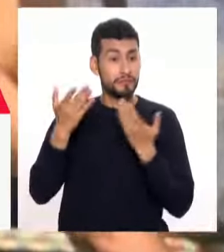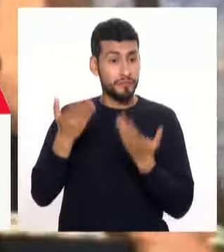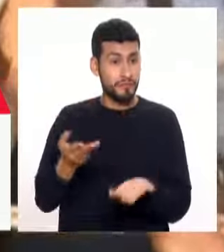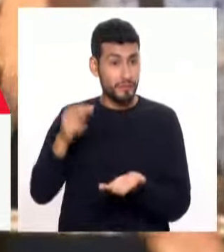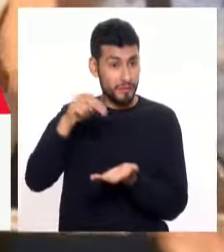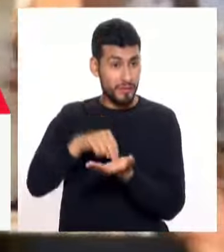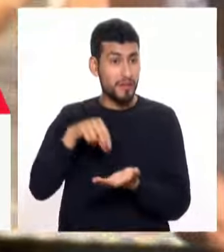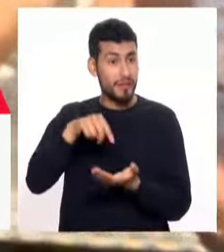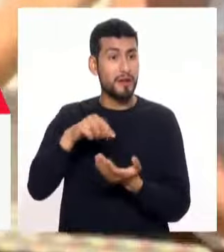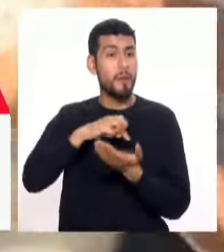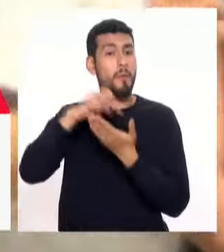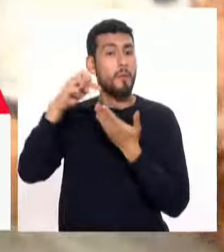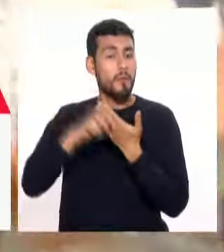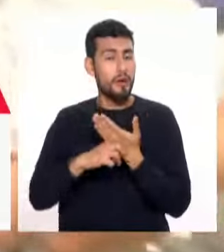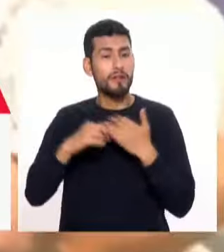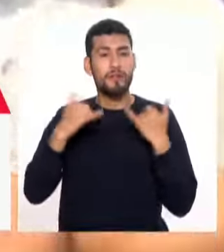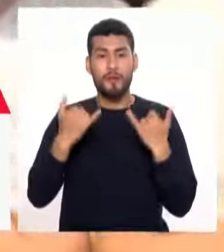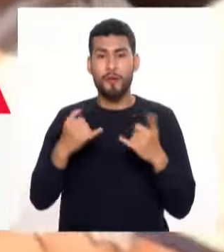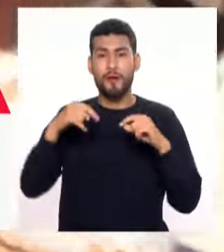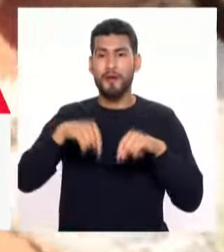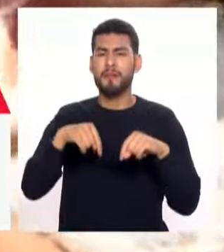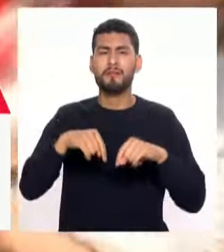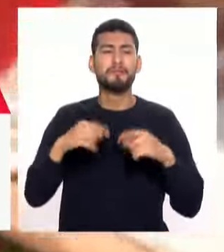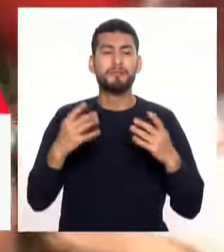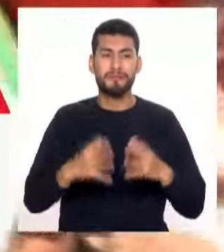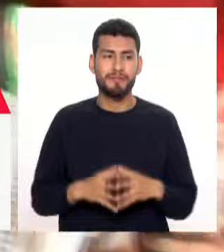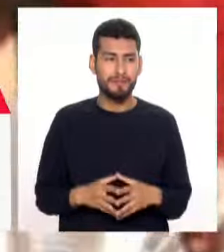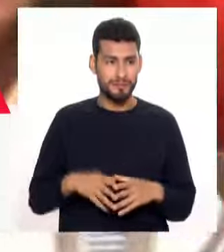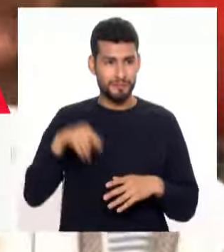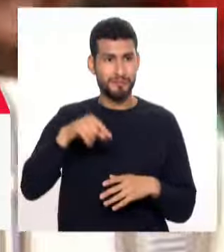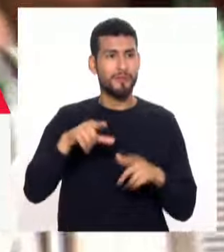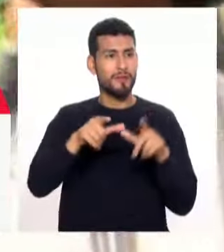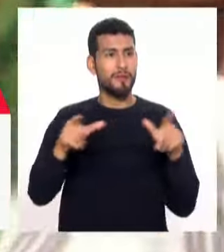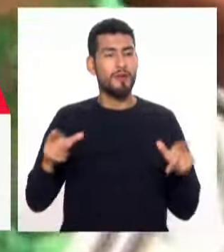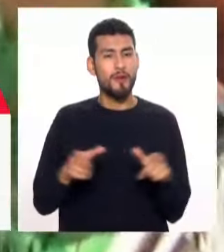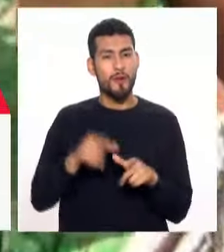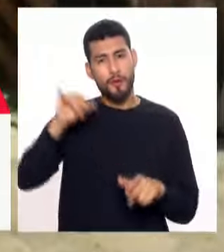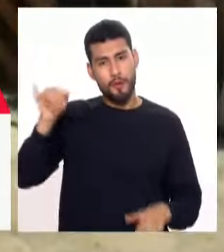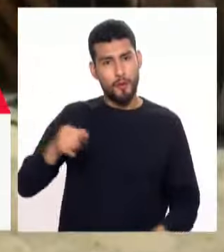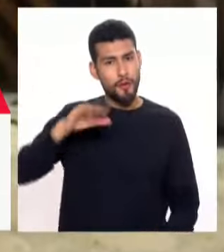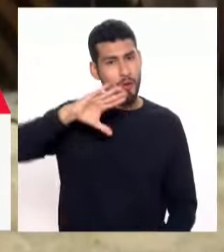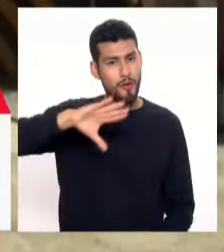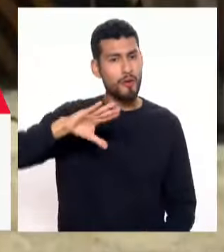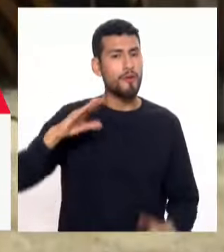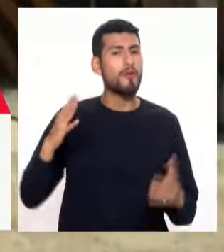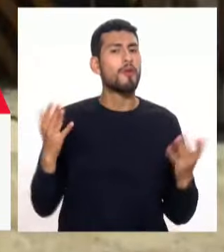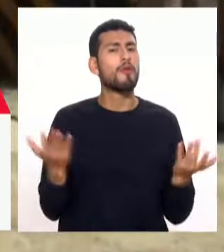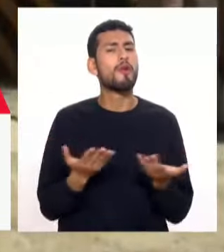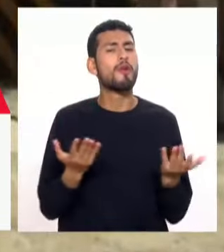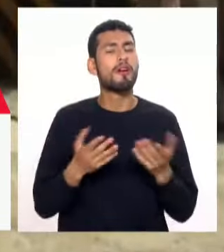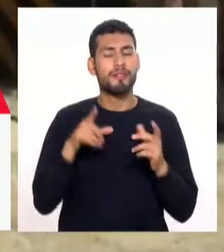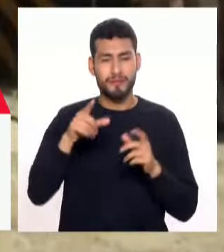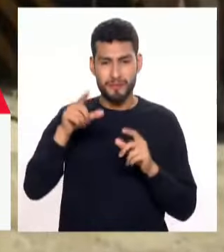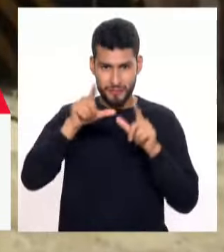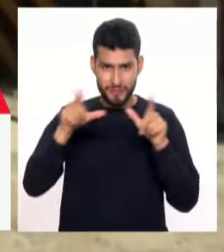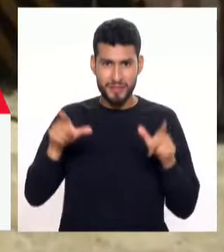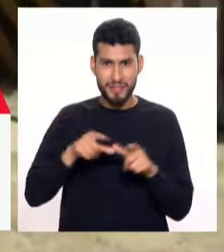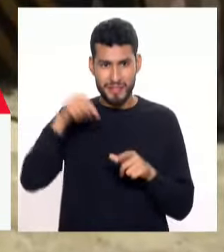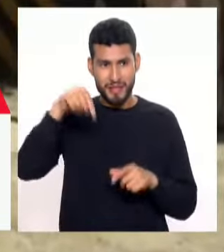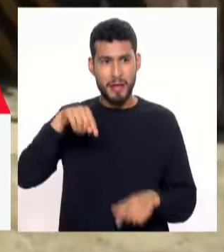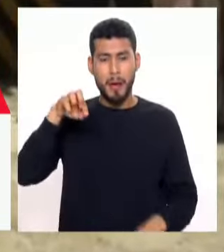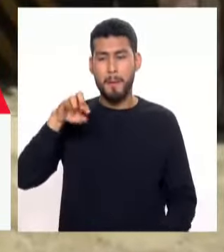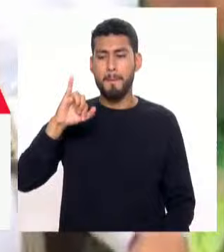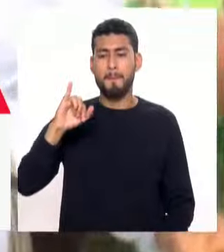esta actividad hoy acá en la región Junín, exactamente en el distrito de